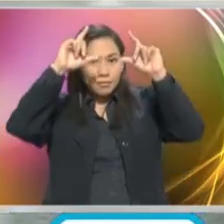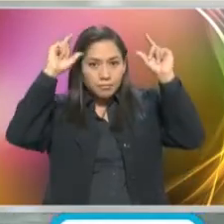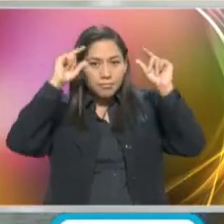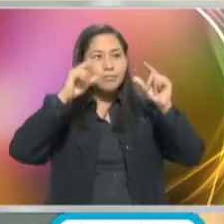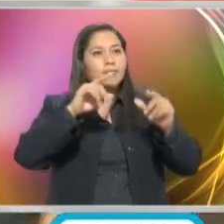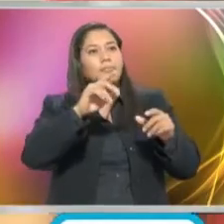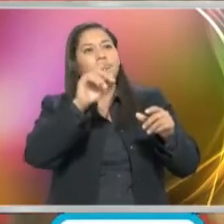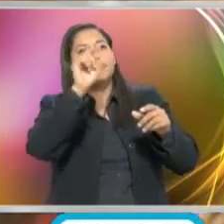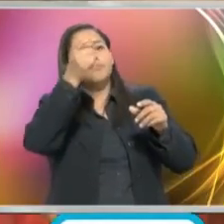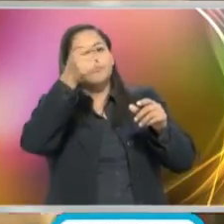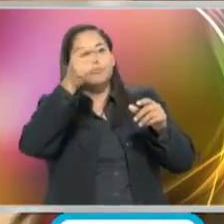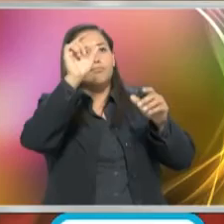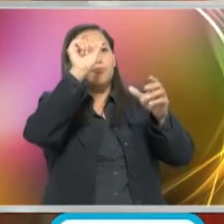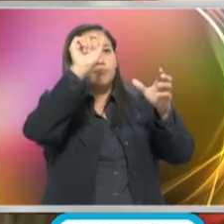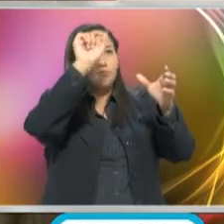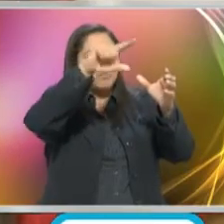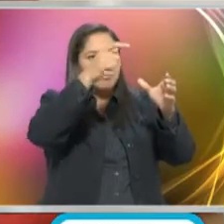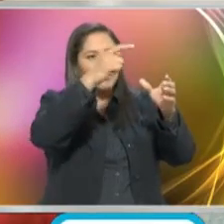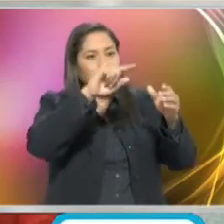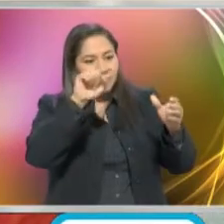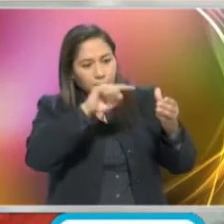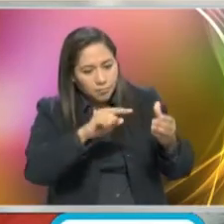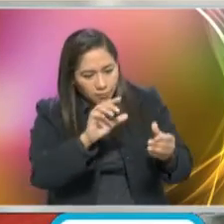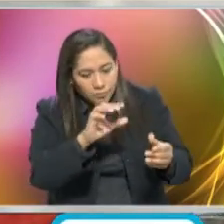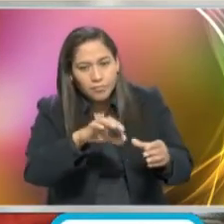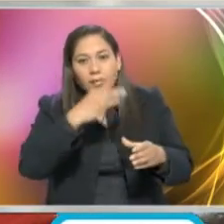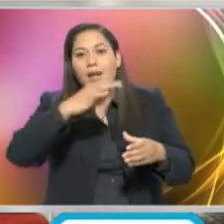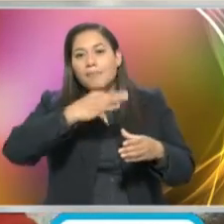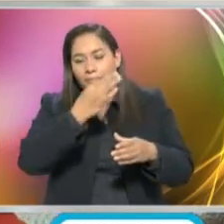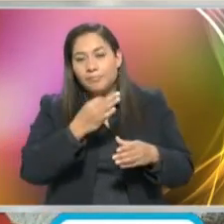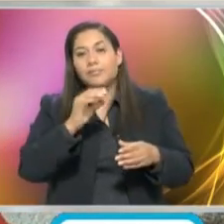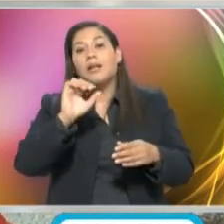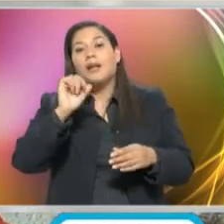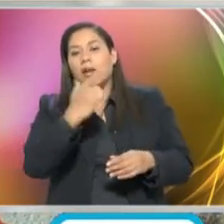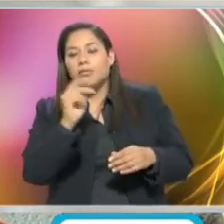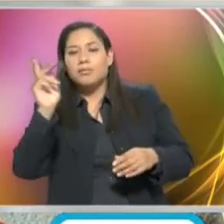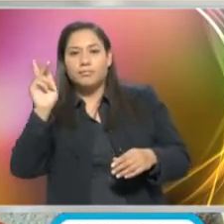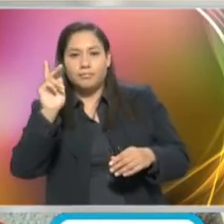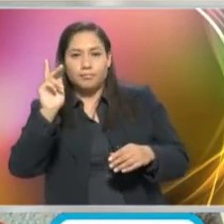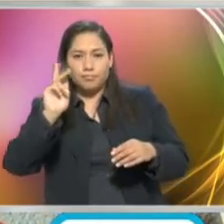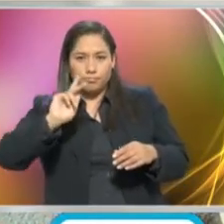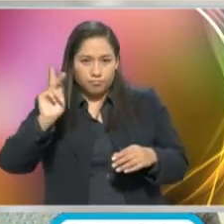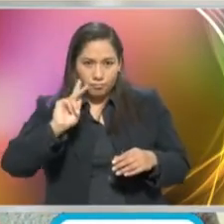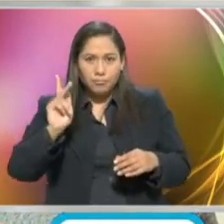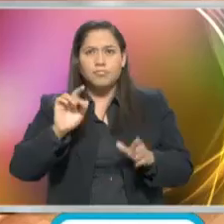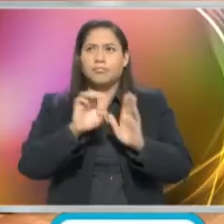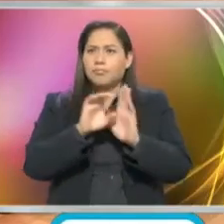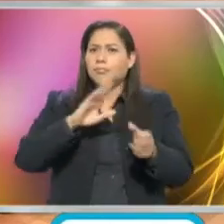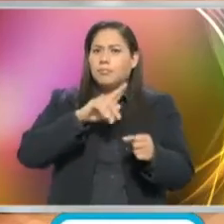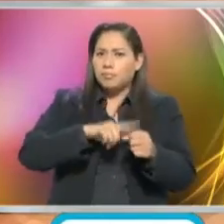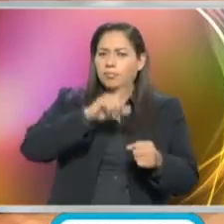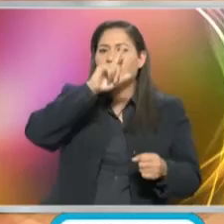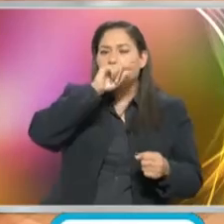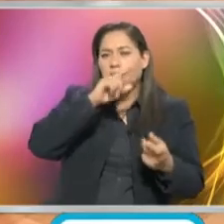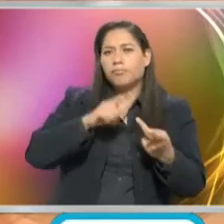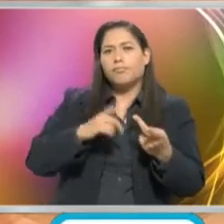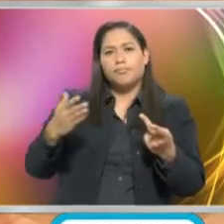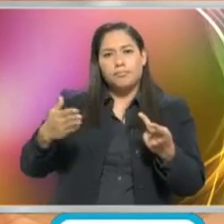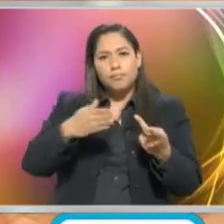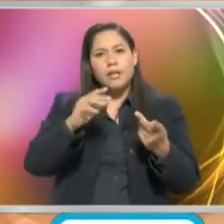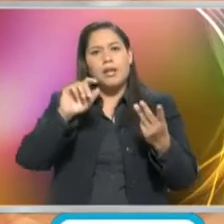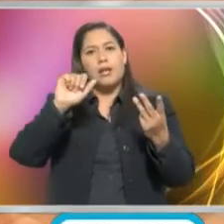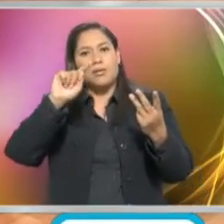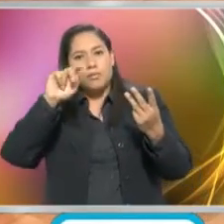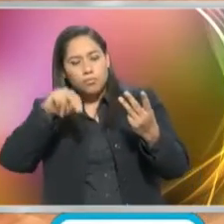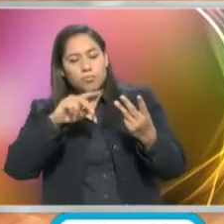Entonces, ¿qué Claro. tendríamos que cenar? Algo que tenga proteína. Otro tipo de proteínas podría ser animales, pollo, pescado,